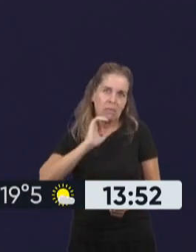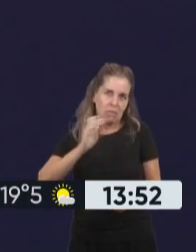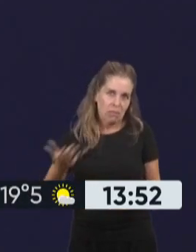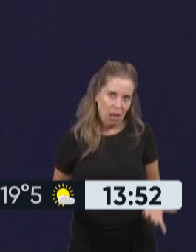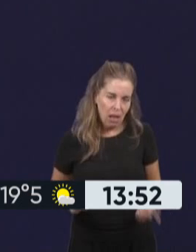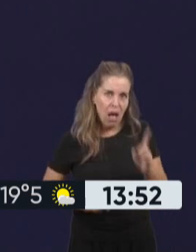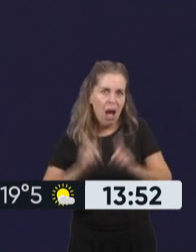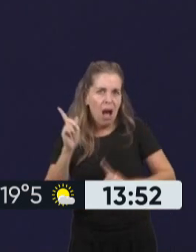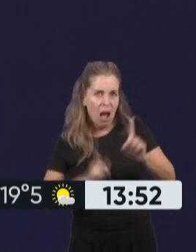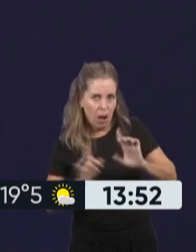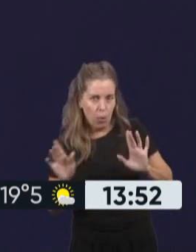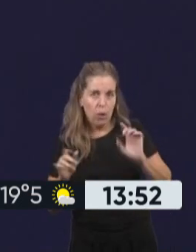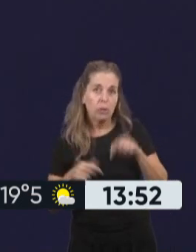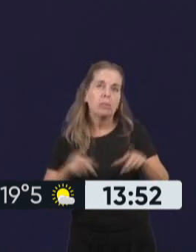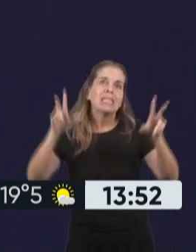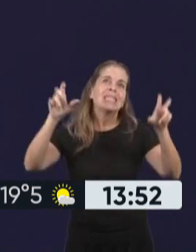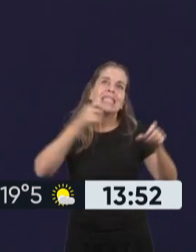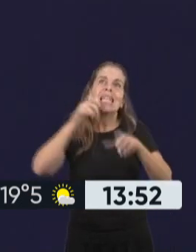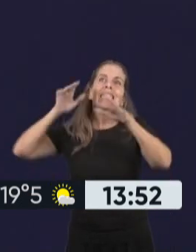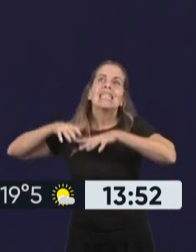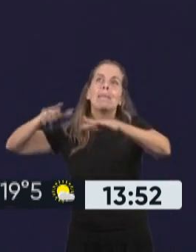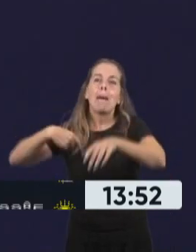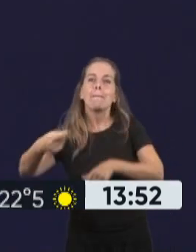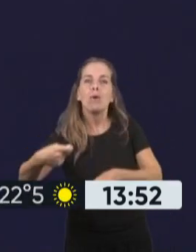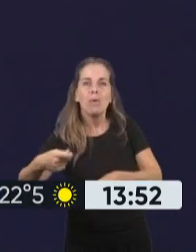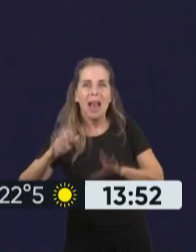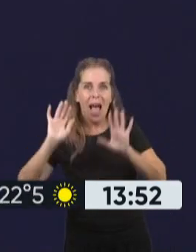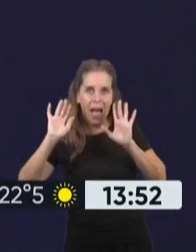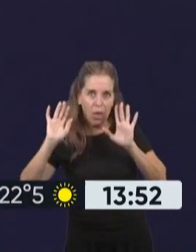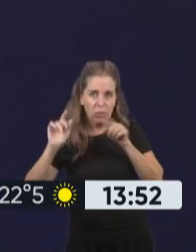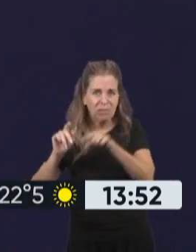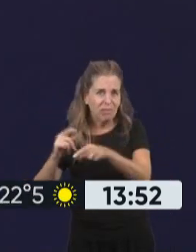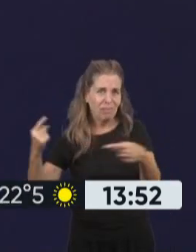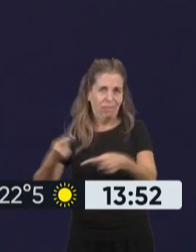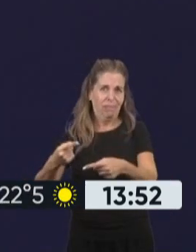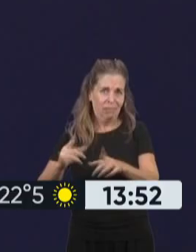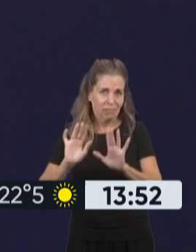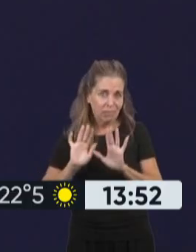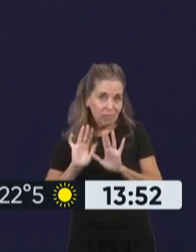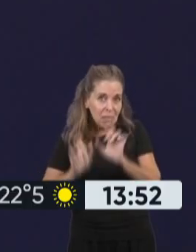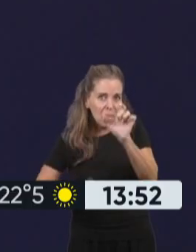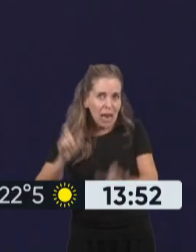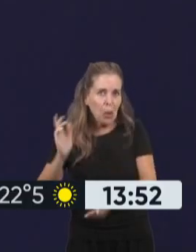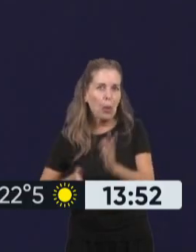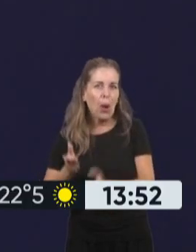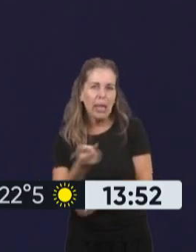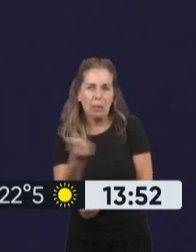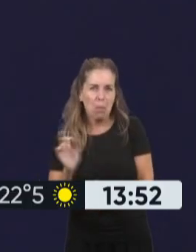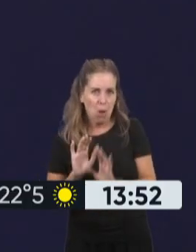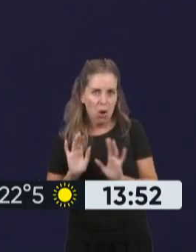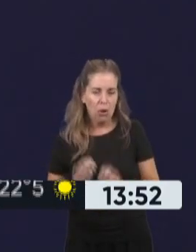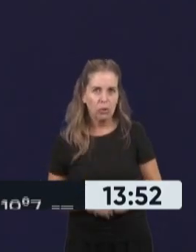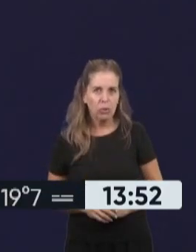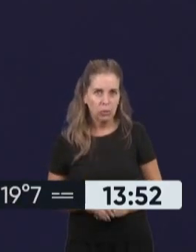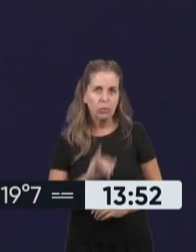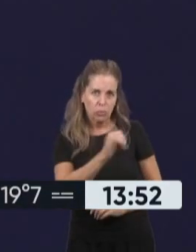menos para ir a marchar por los jubilados y a defender a nuestros abuelos, una imagen bastante precaria, si se quiere. Así que